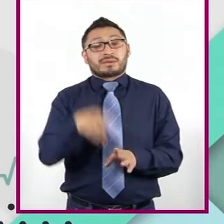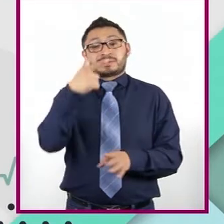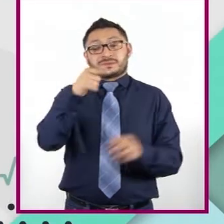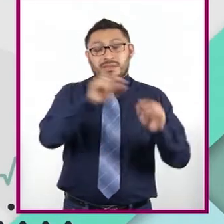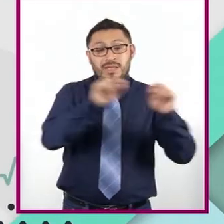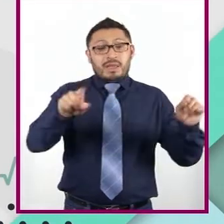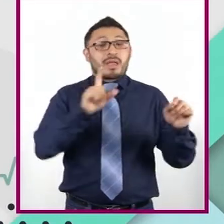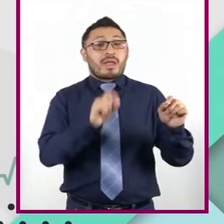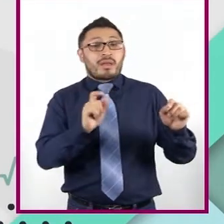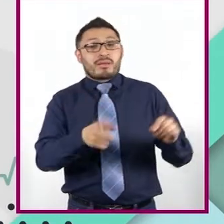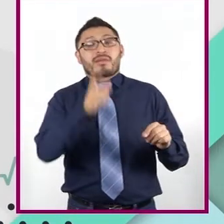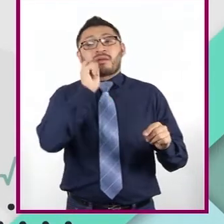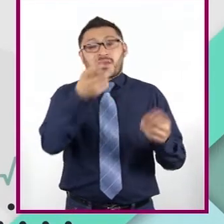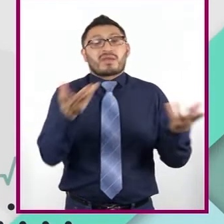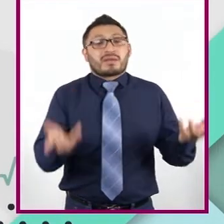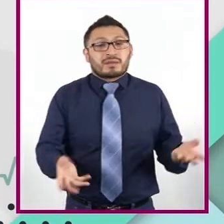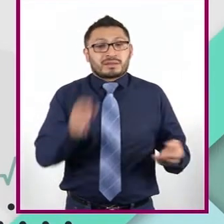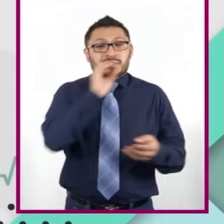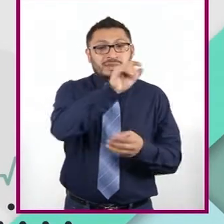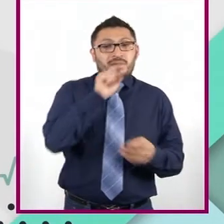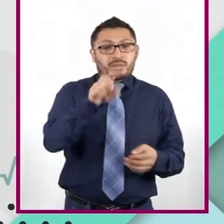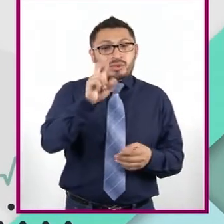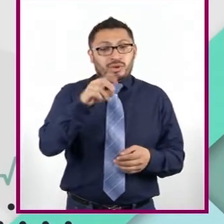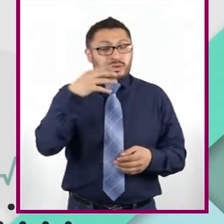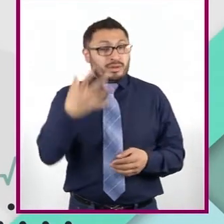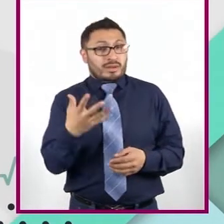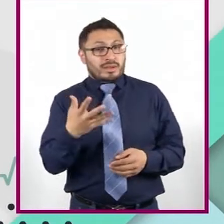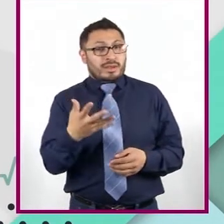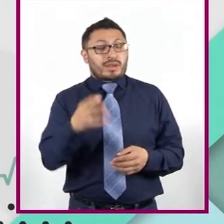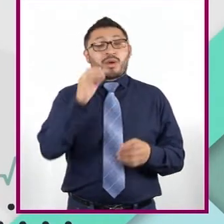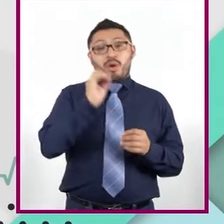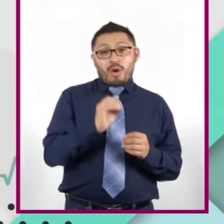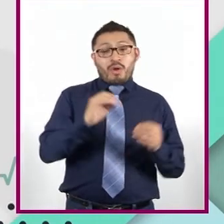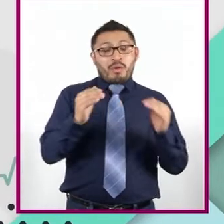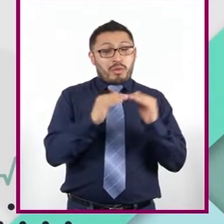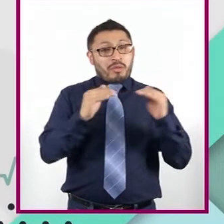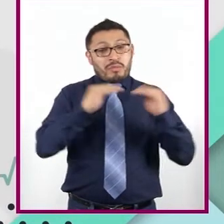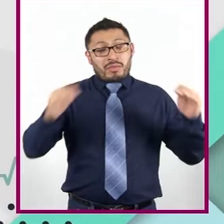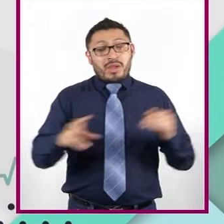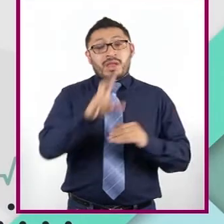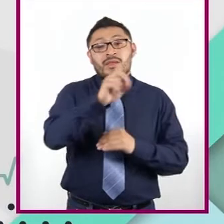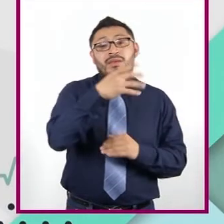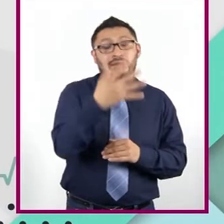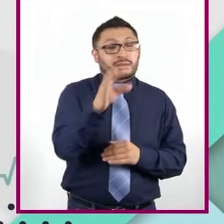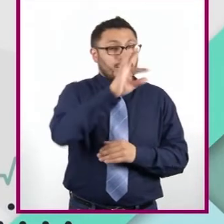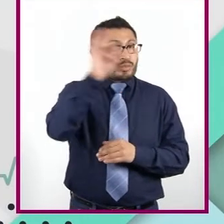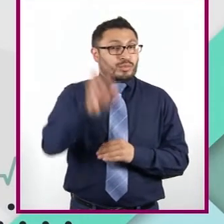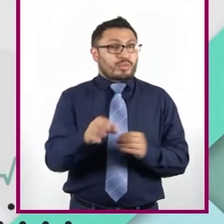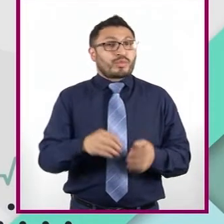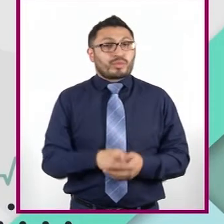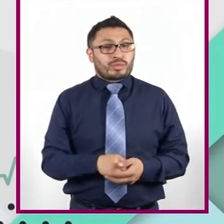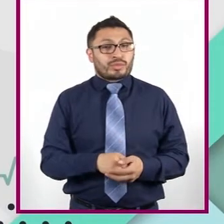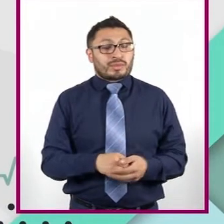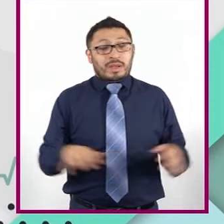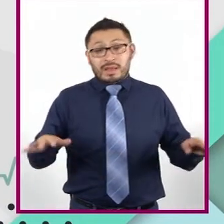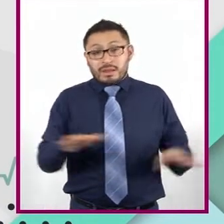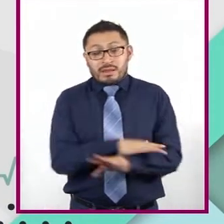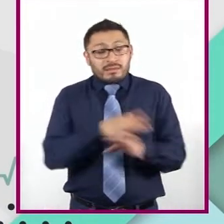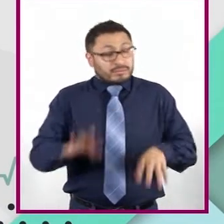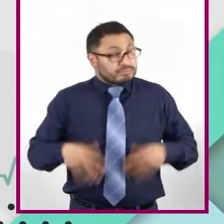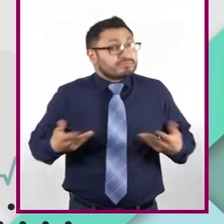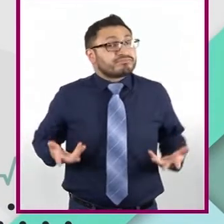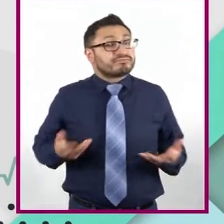entre 20, es decir, 0.35 o su equivalente del 35%. ¿Cambió la